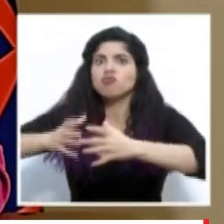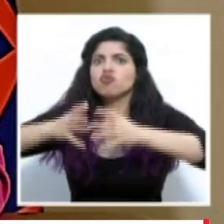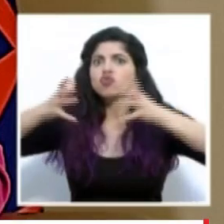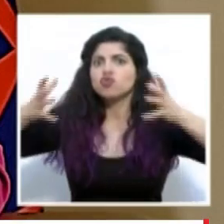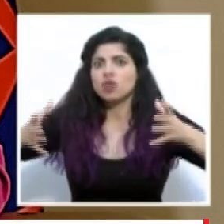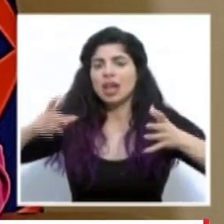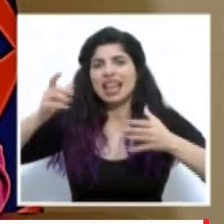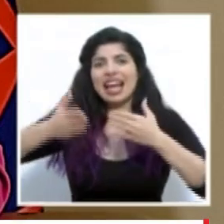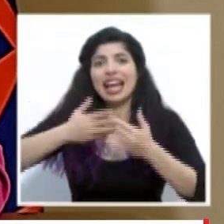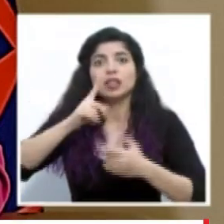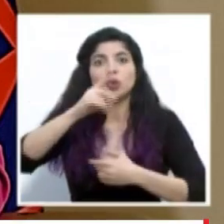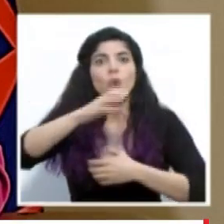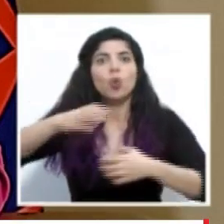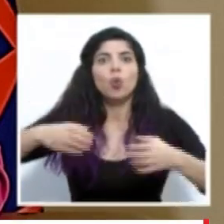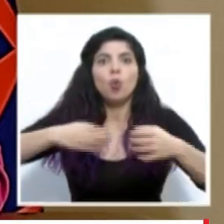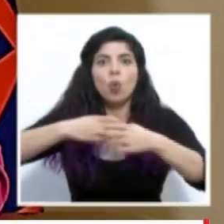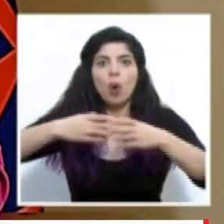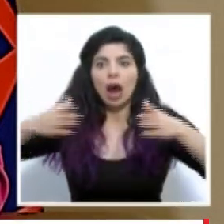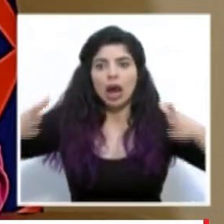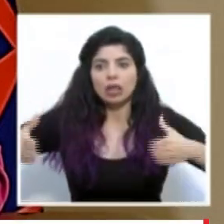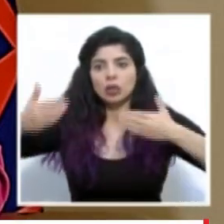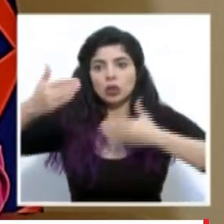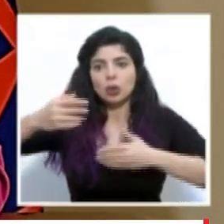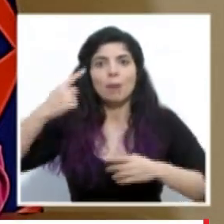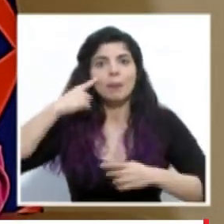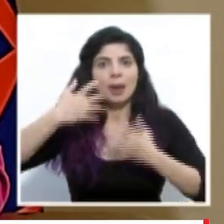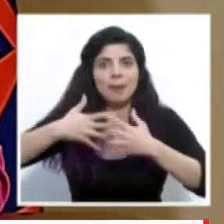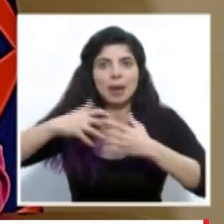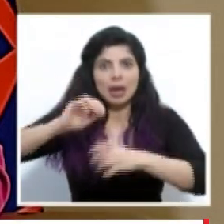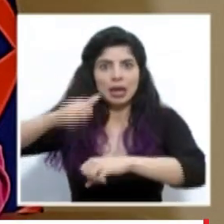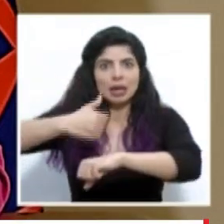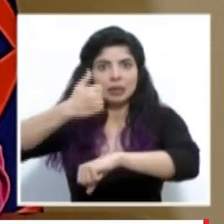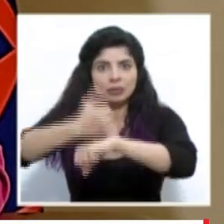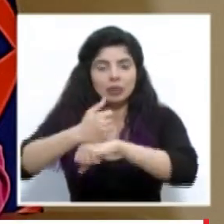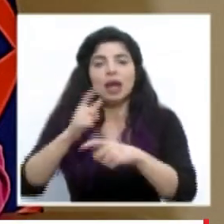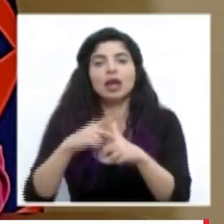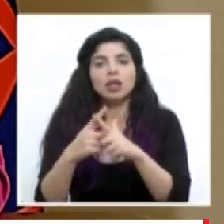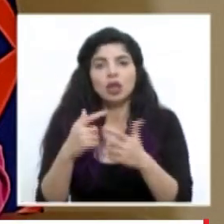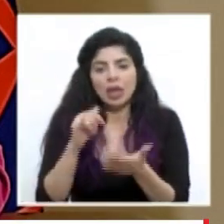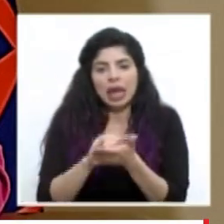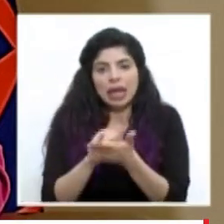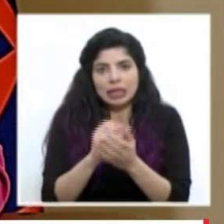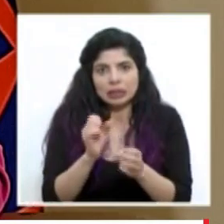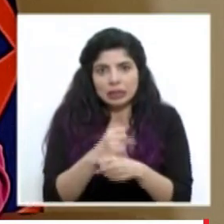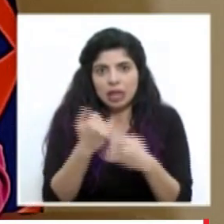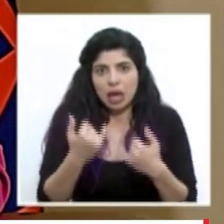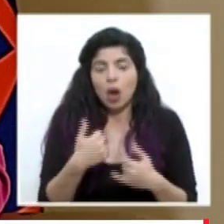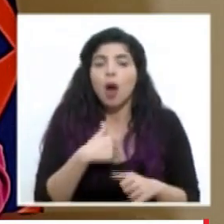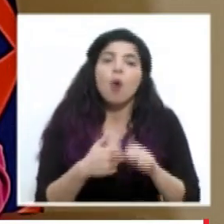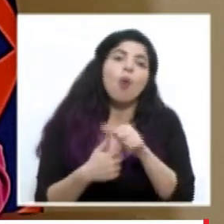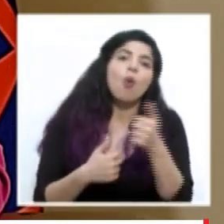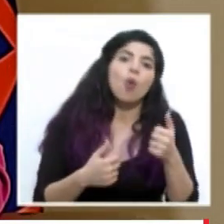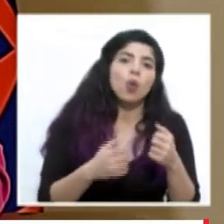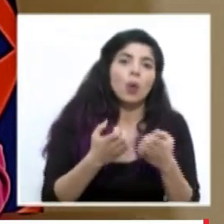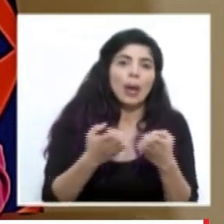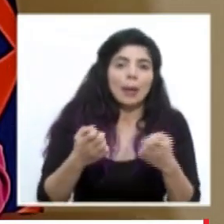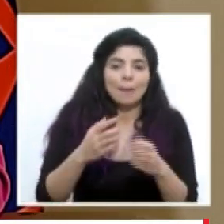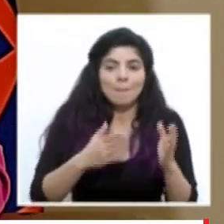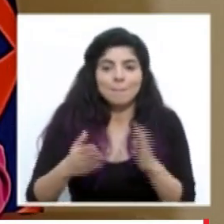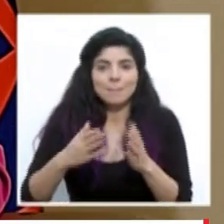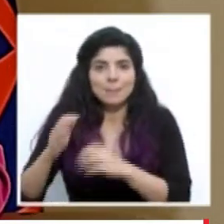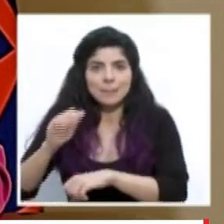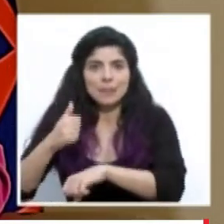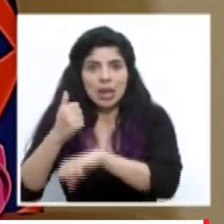grande que ocupa casi un cuarto completo. Entonces, estas son las medidas que hemos tomado, ¿verdad? Tenemos un segundo equipo ya por instalar de este